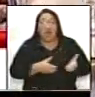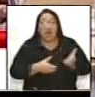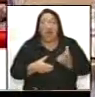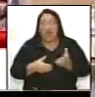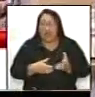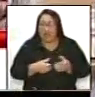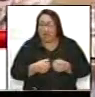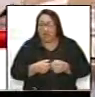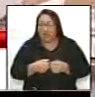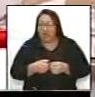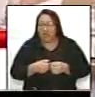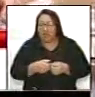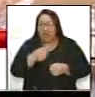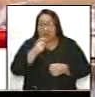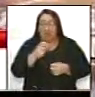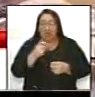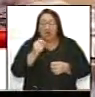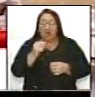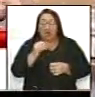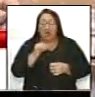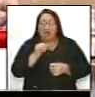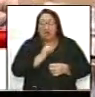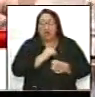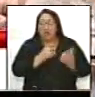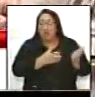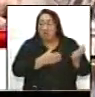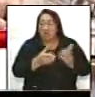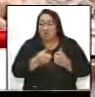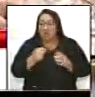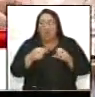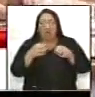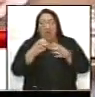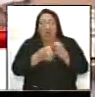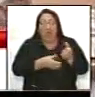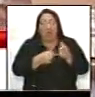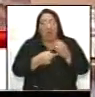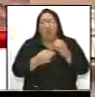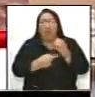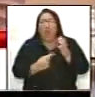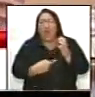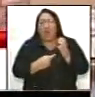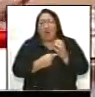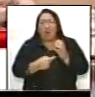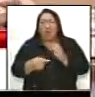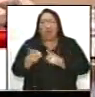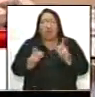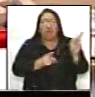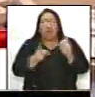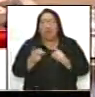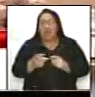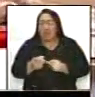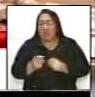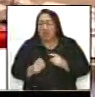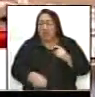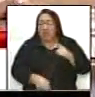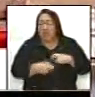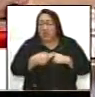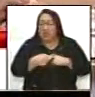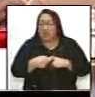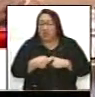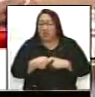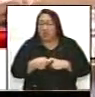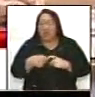Estas son las mangueras de los bomberos, presidente, que están llenas de huecos. Y por último, cuelgan de un gancho desde arriba, de